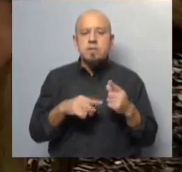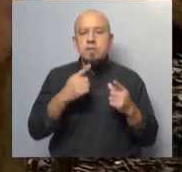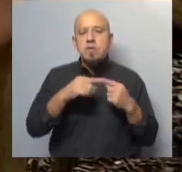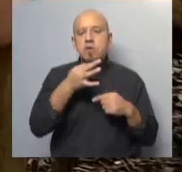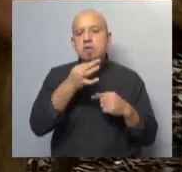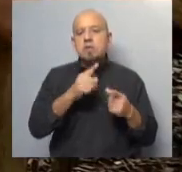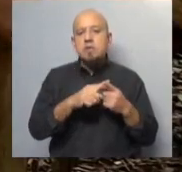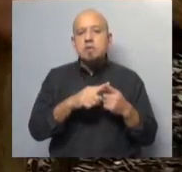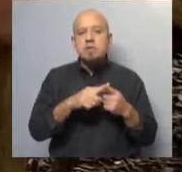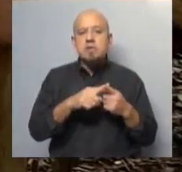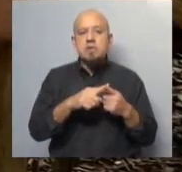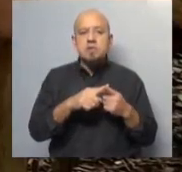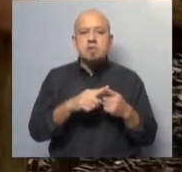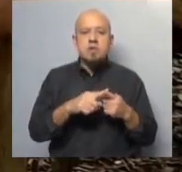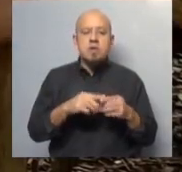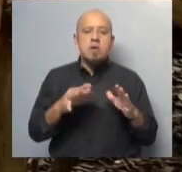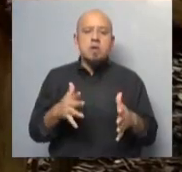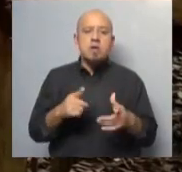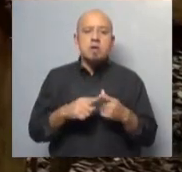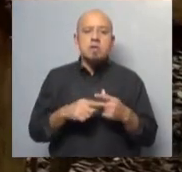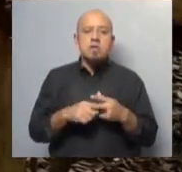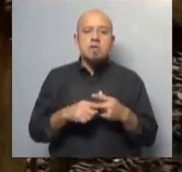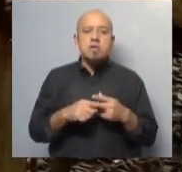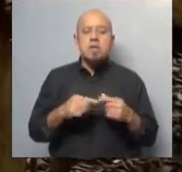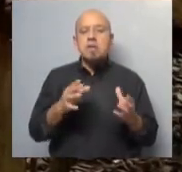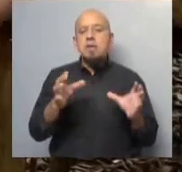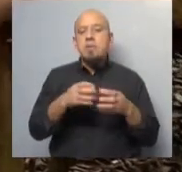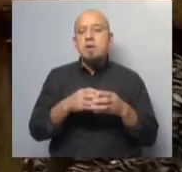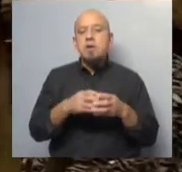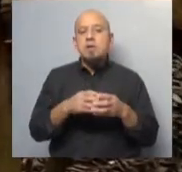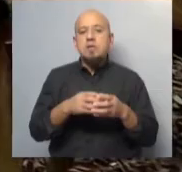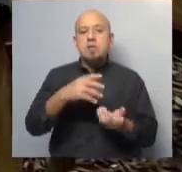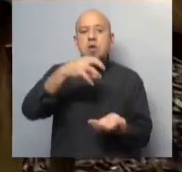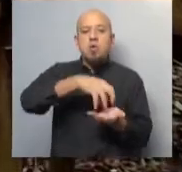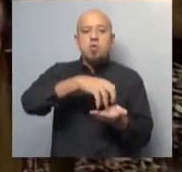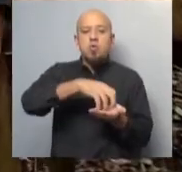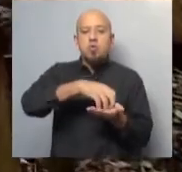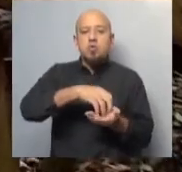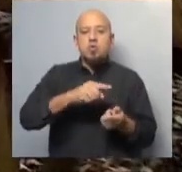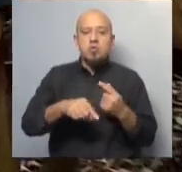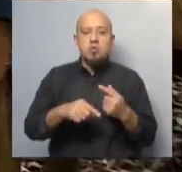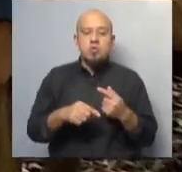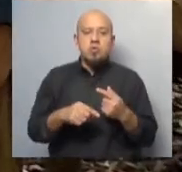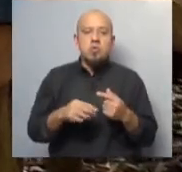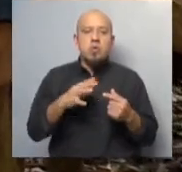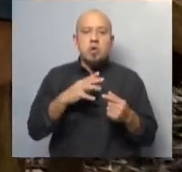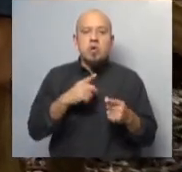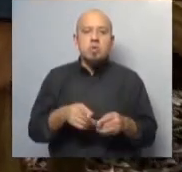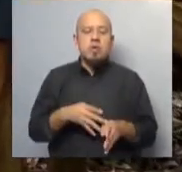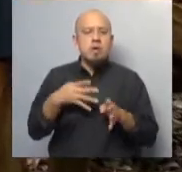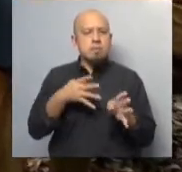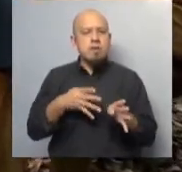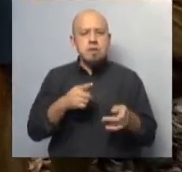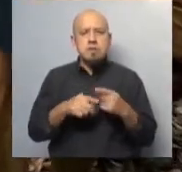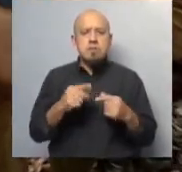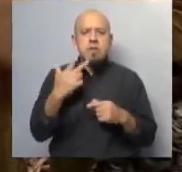funga, porque funga en realidad lo que es la comunidad o poblaciones de hongos que viven en un lugar. Que en realidad estamos dando una gran batalla por las